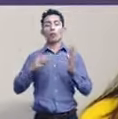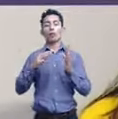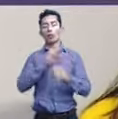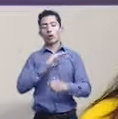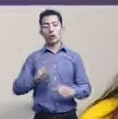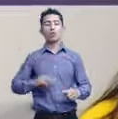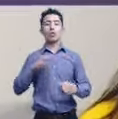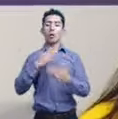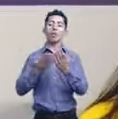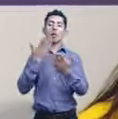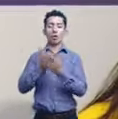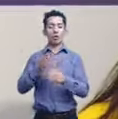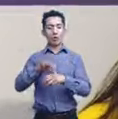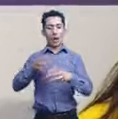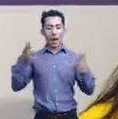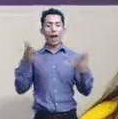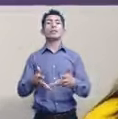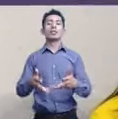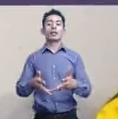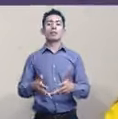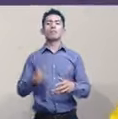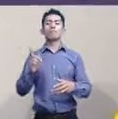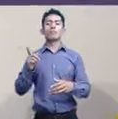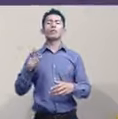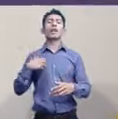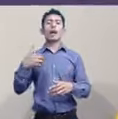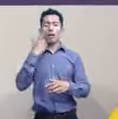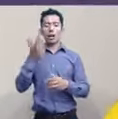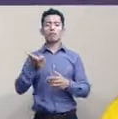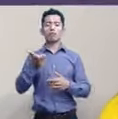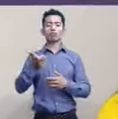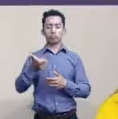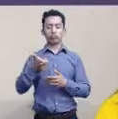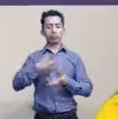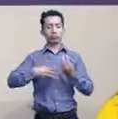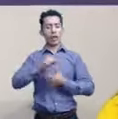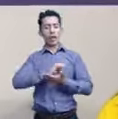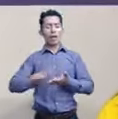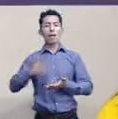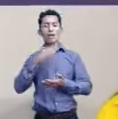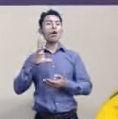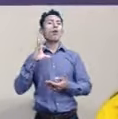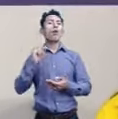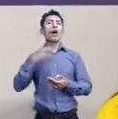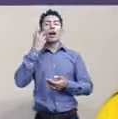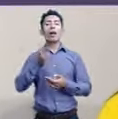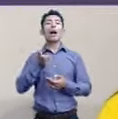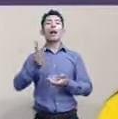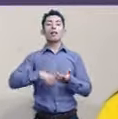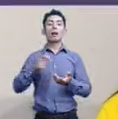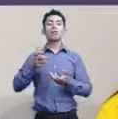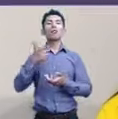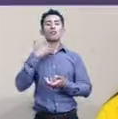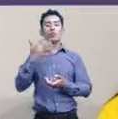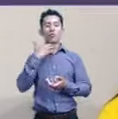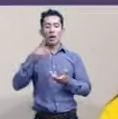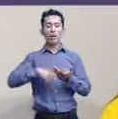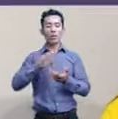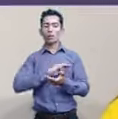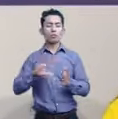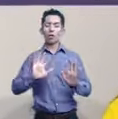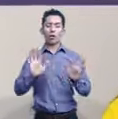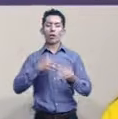propongo y que llevaremos a cabo, pugnaremos por una economía limpia. No permitiremos que se invierta dinero sucio en nuestro